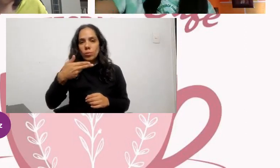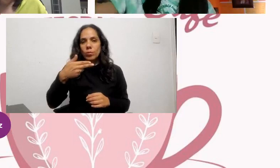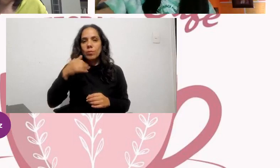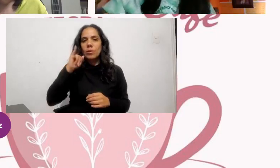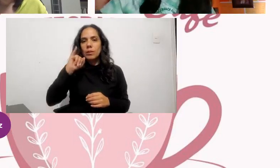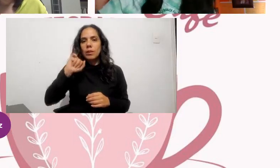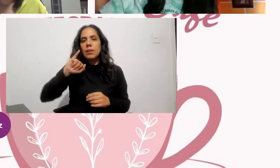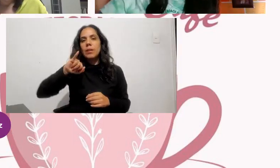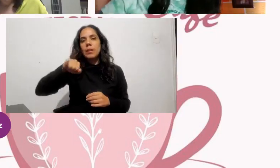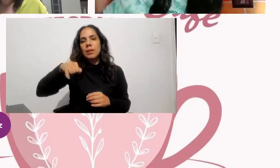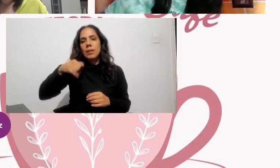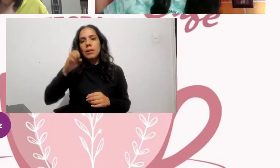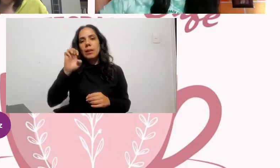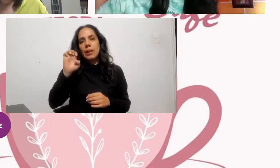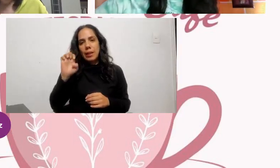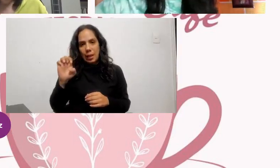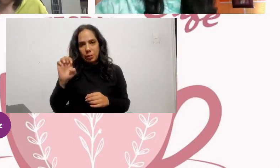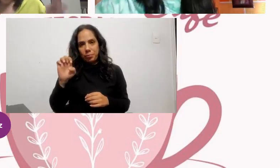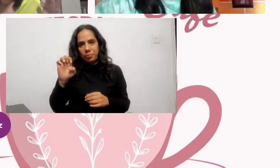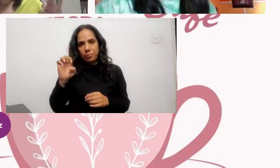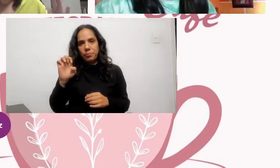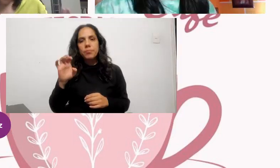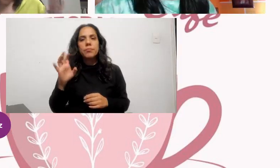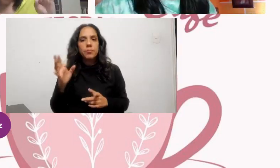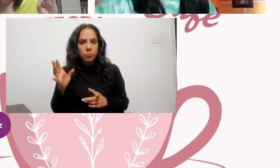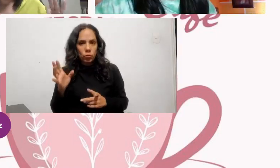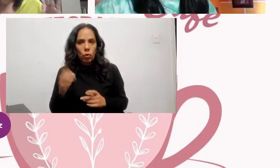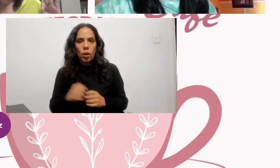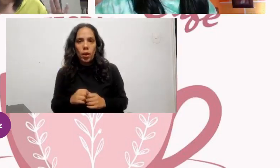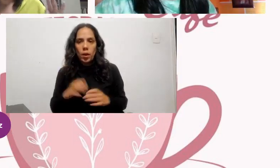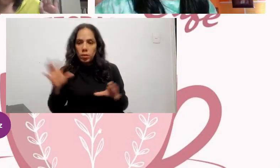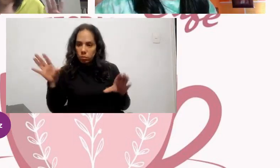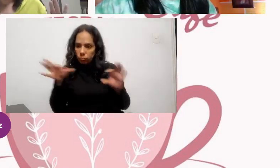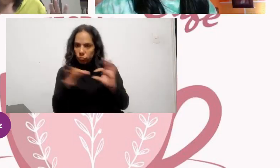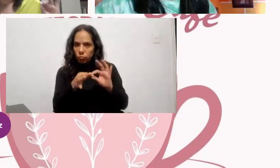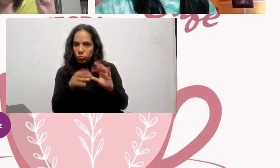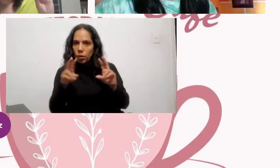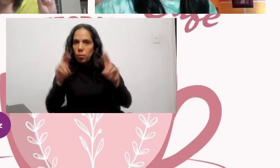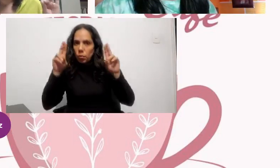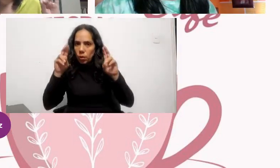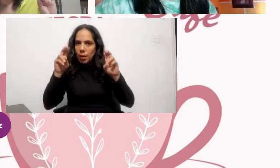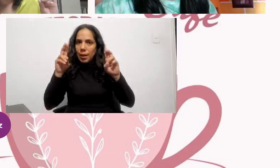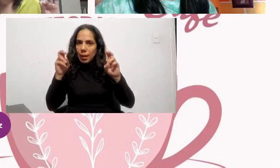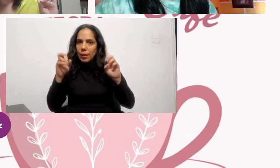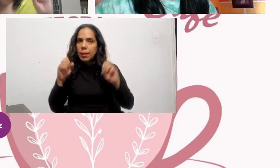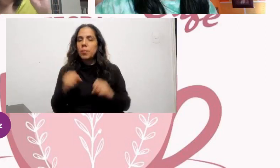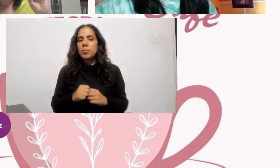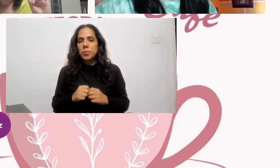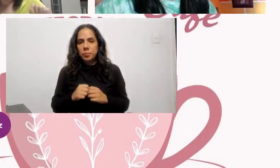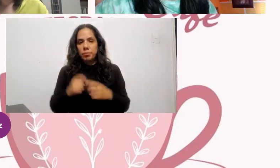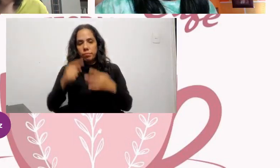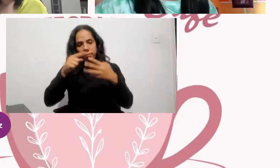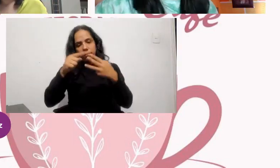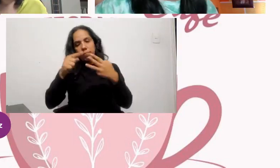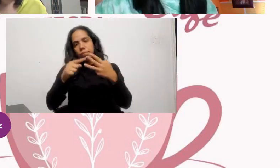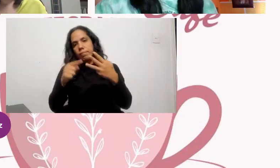El lenguaje incluyente, así que la próxima charla, intervención después de la pérdida de una hija, hijo e